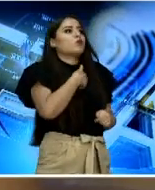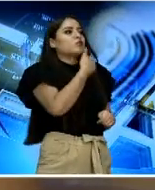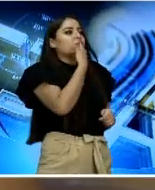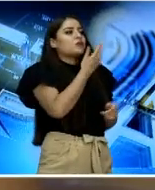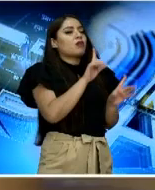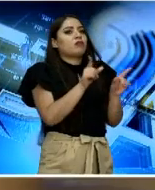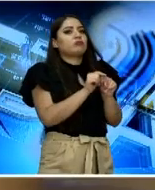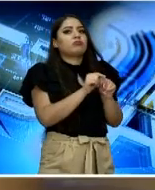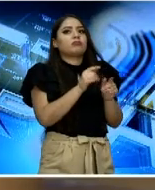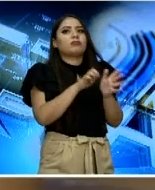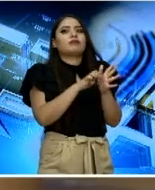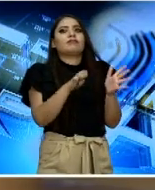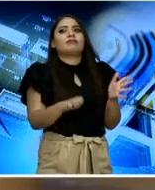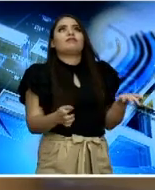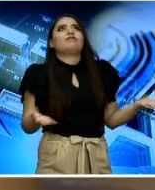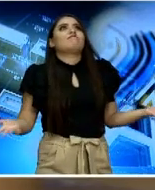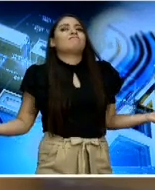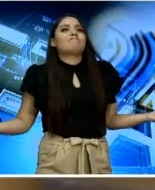que